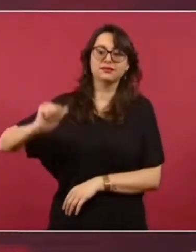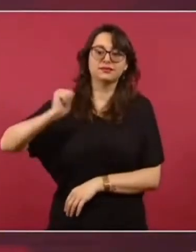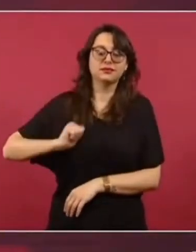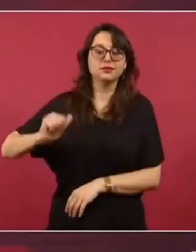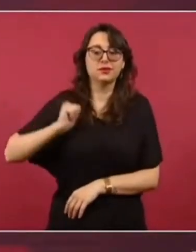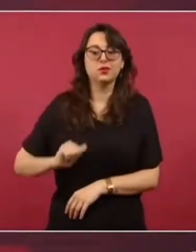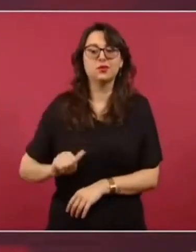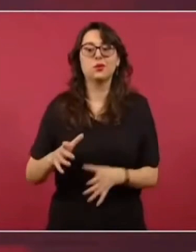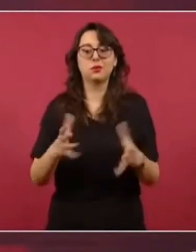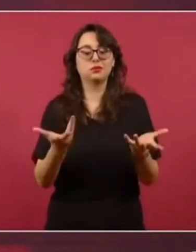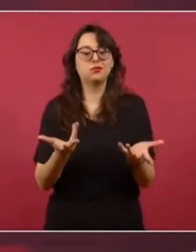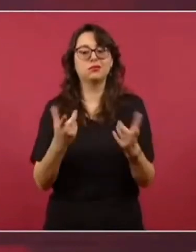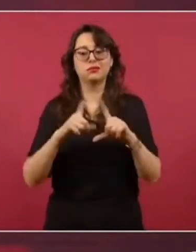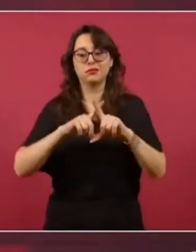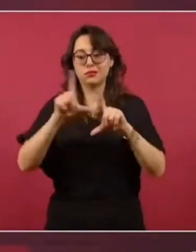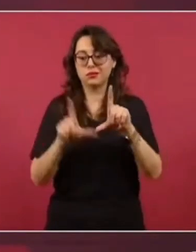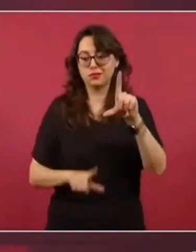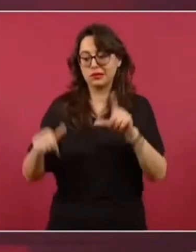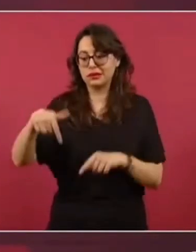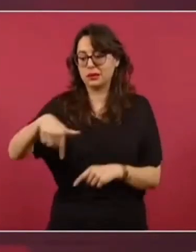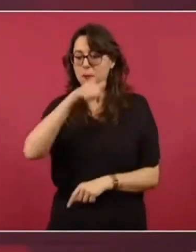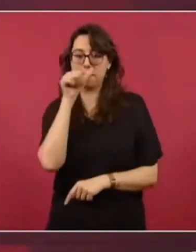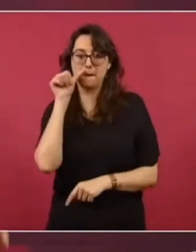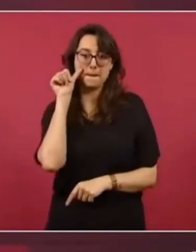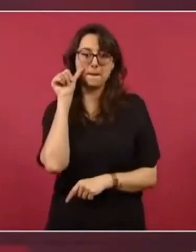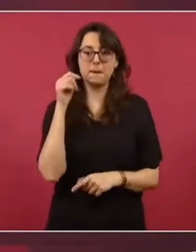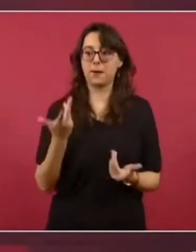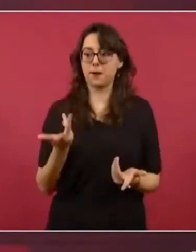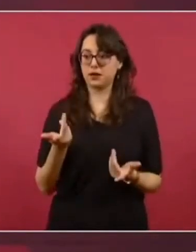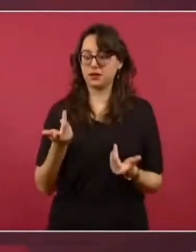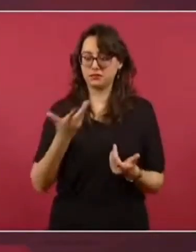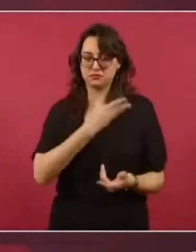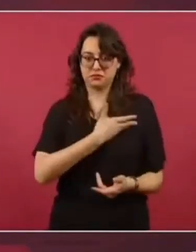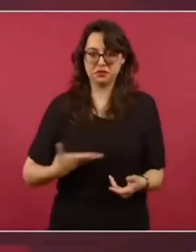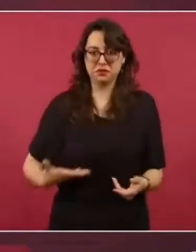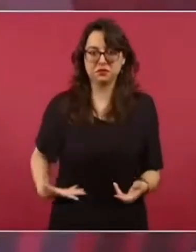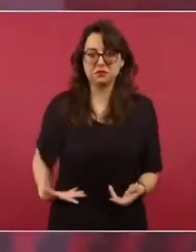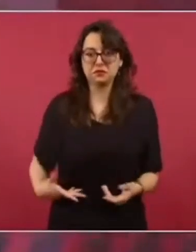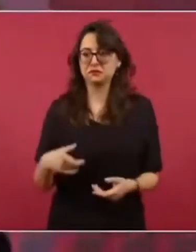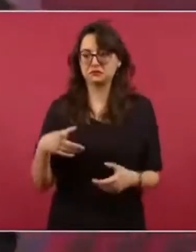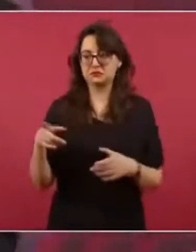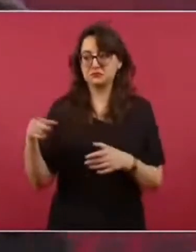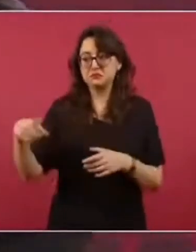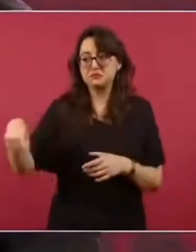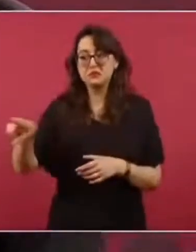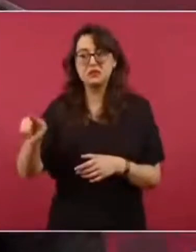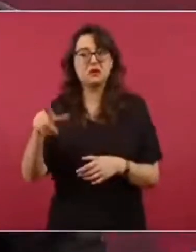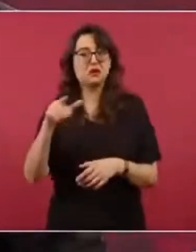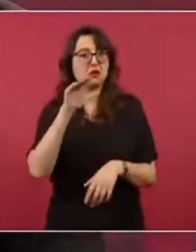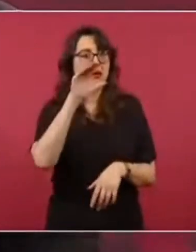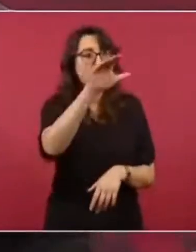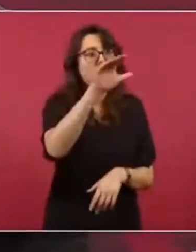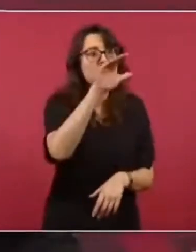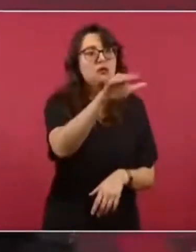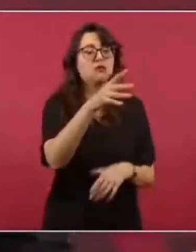Cuando el movimiento de reforma fueron los conservadores, pues ahora a Estados Unidos